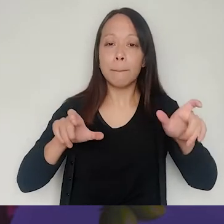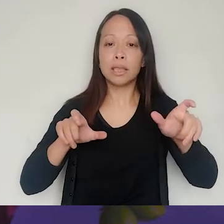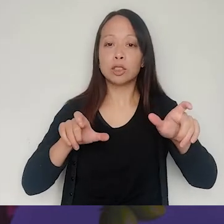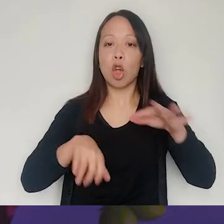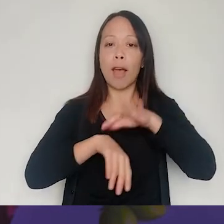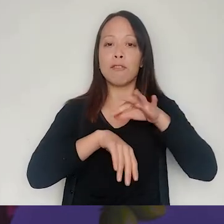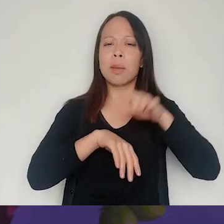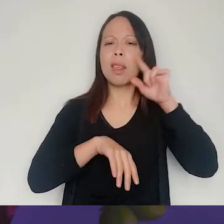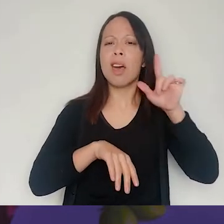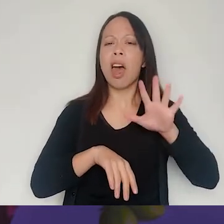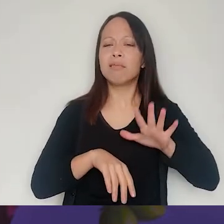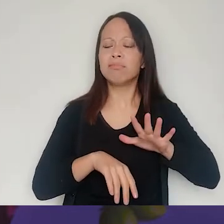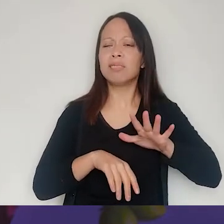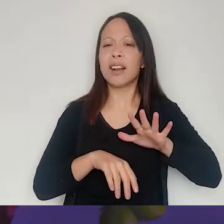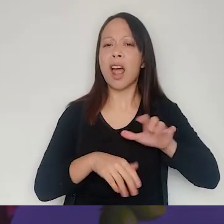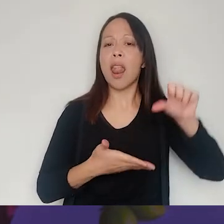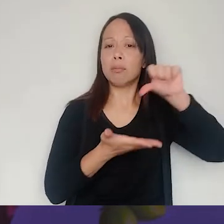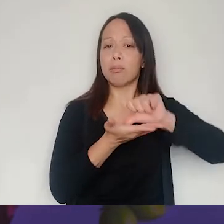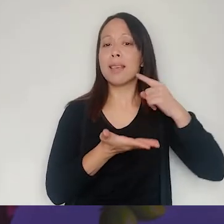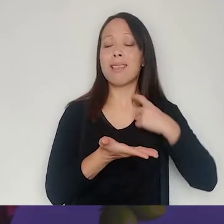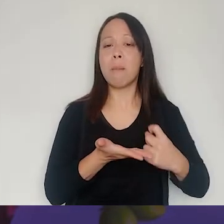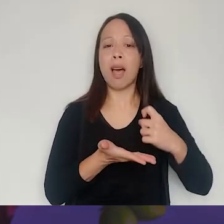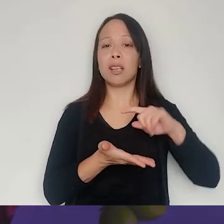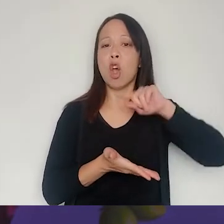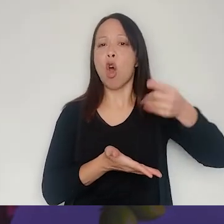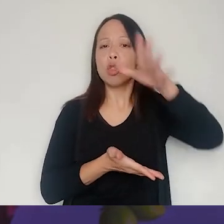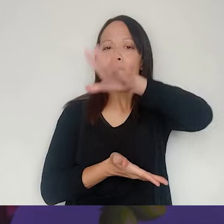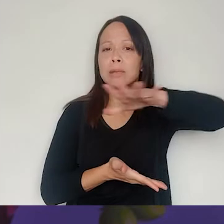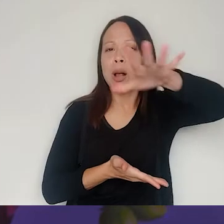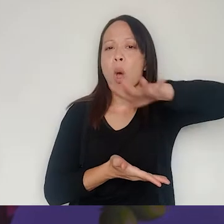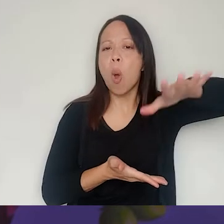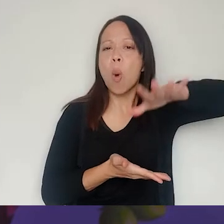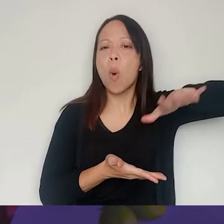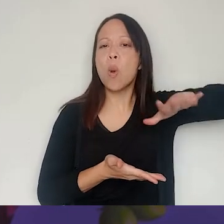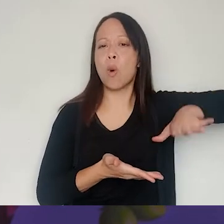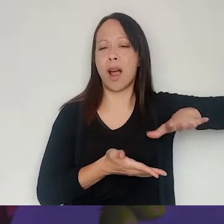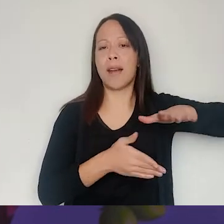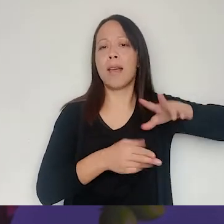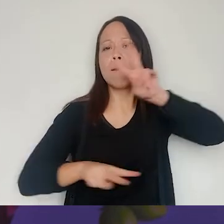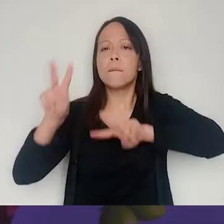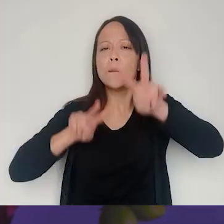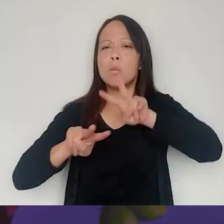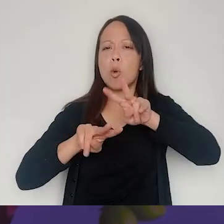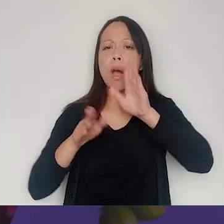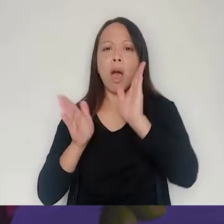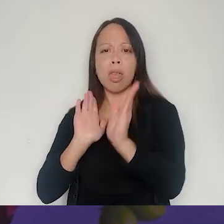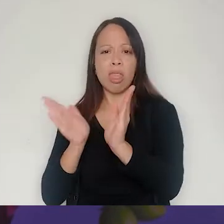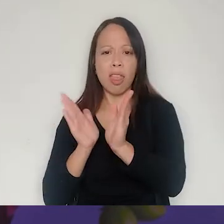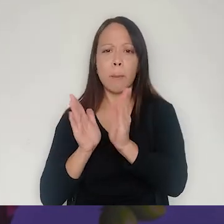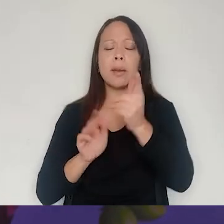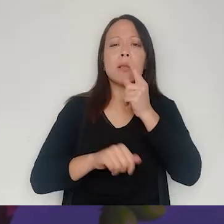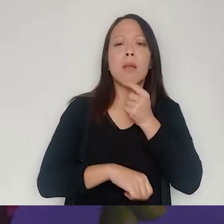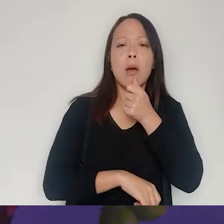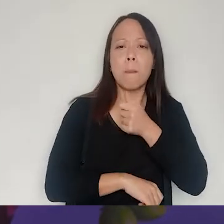comunidad autónoma, en otros lugares es fuera de tu región, ¿no?, eran en búsqueda de diagnóstico, pero también en búsqueda de tratamiento y de medicación, porque muchas